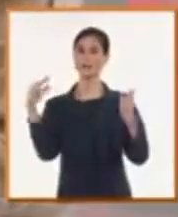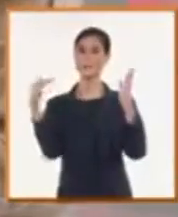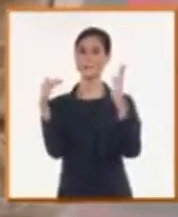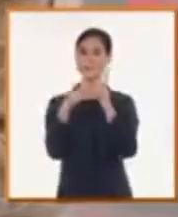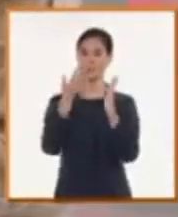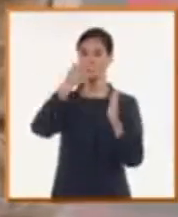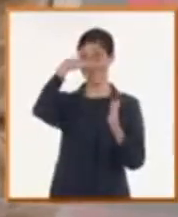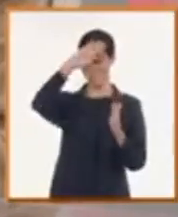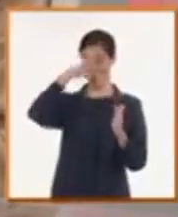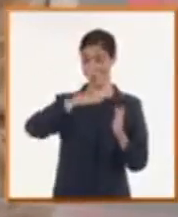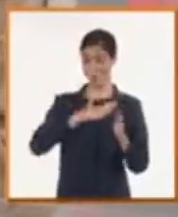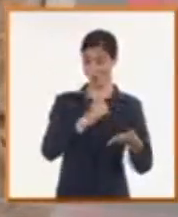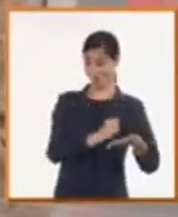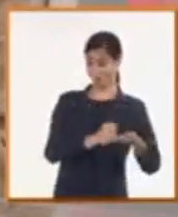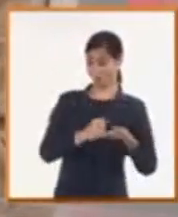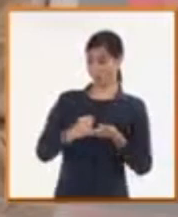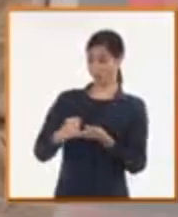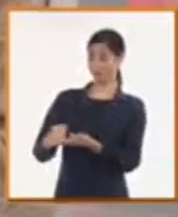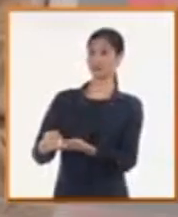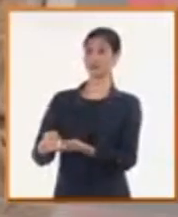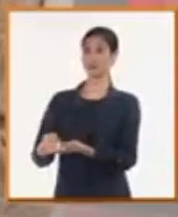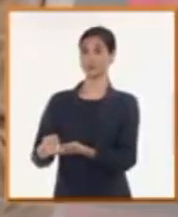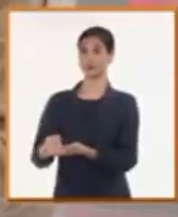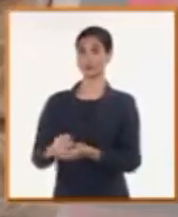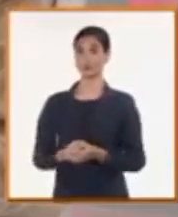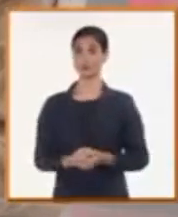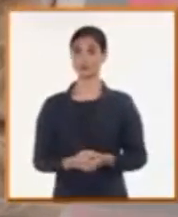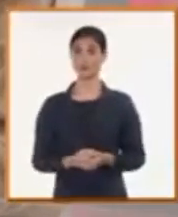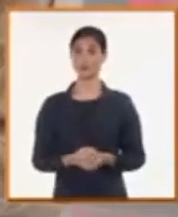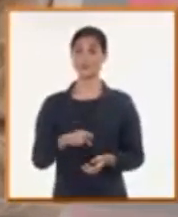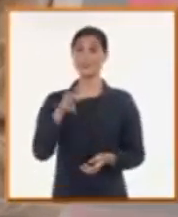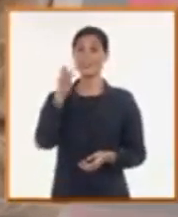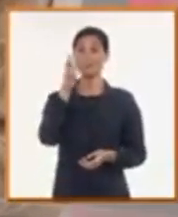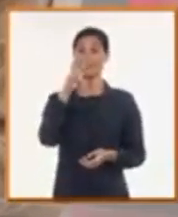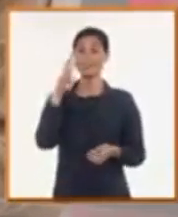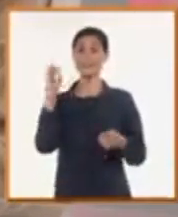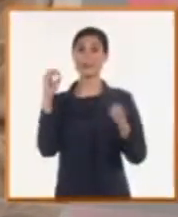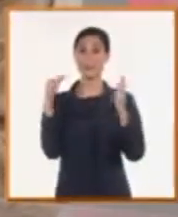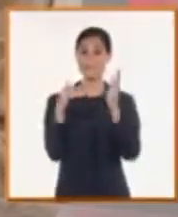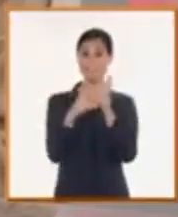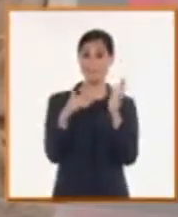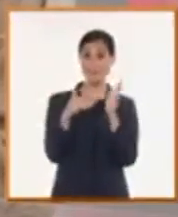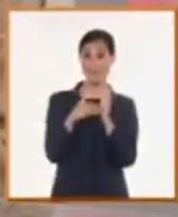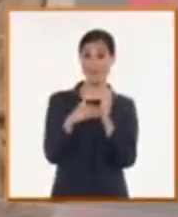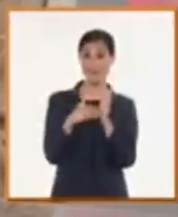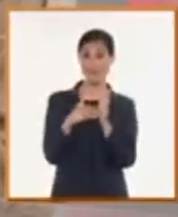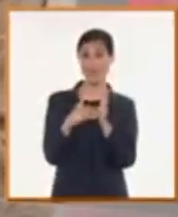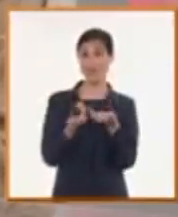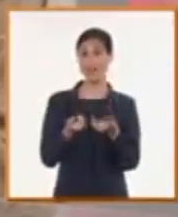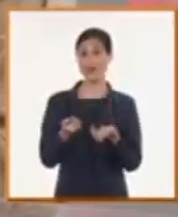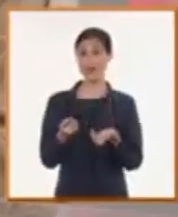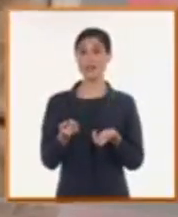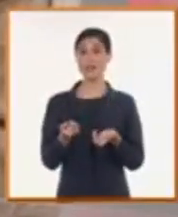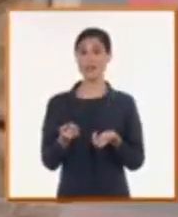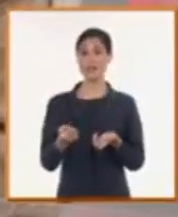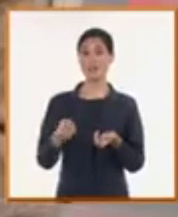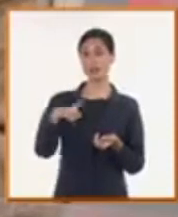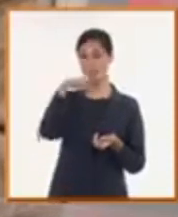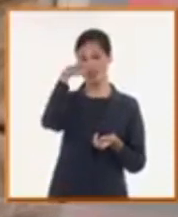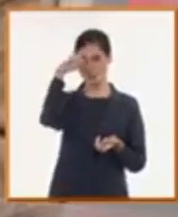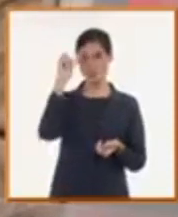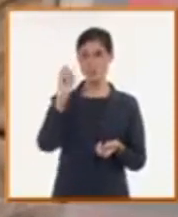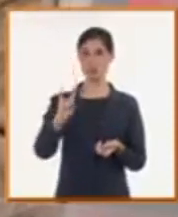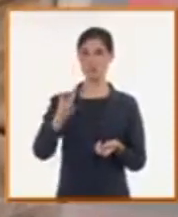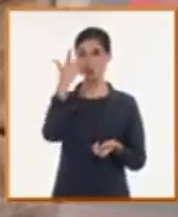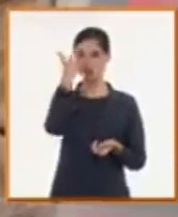FAPLA, estamos hablando de 3.000 combatientes de la SUAPO y muchos medios de defensa antiaérea. El comandante,